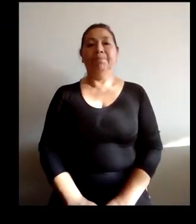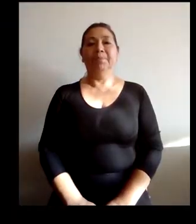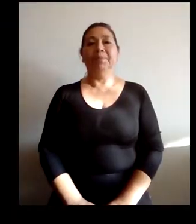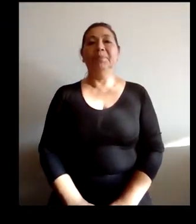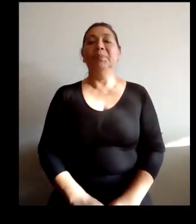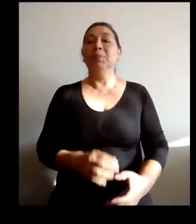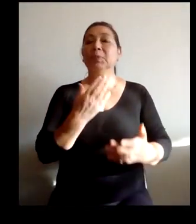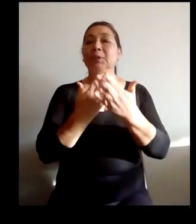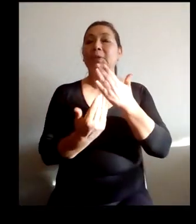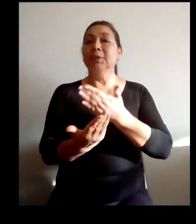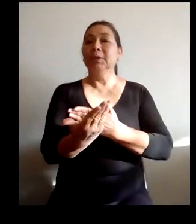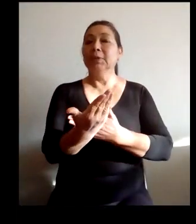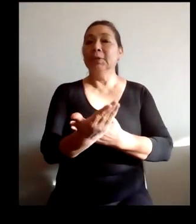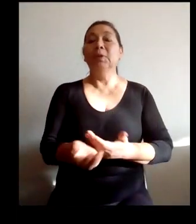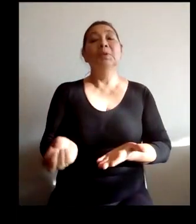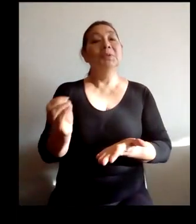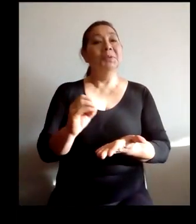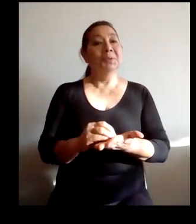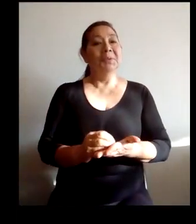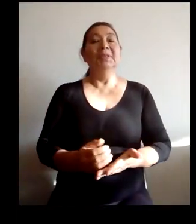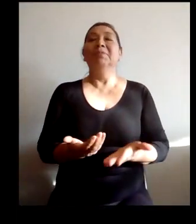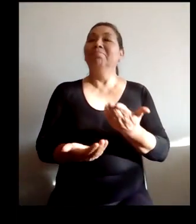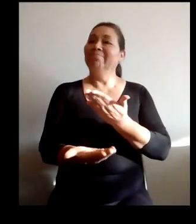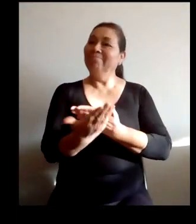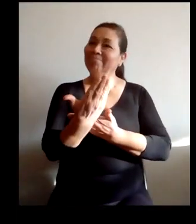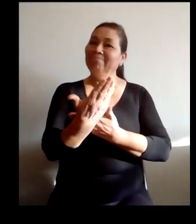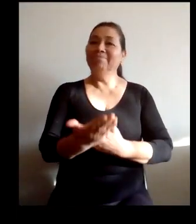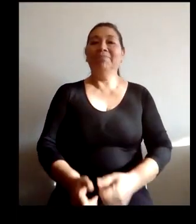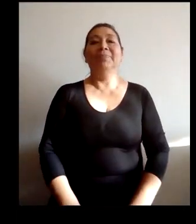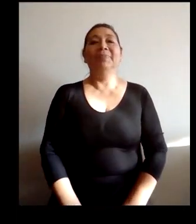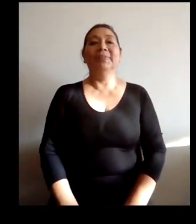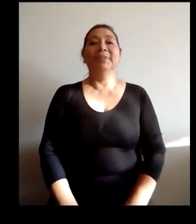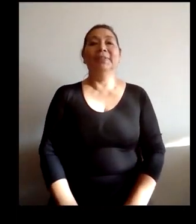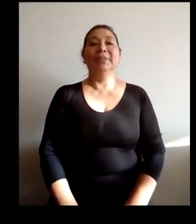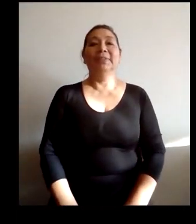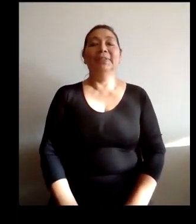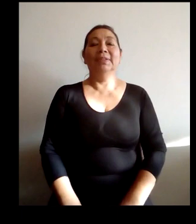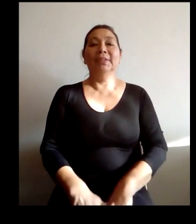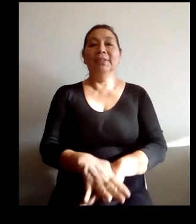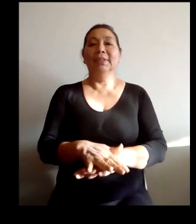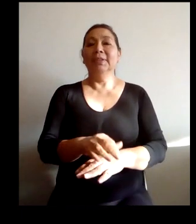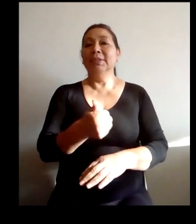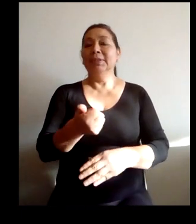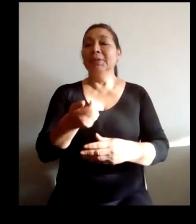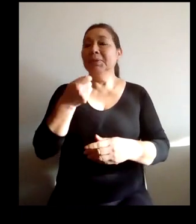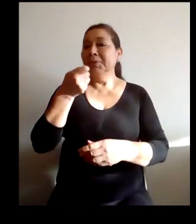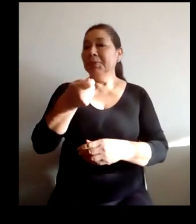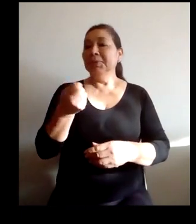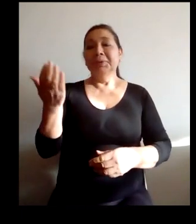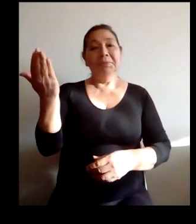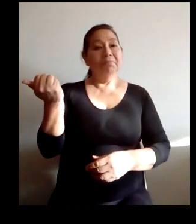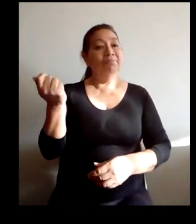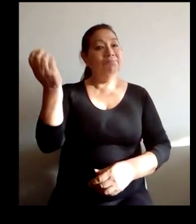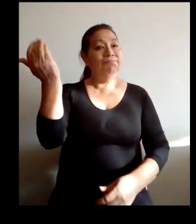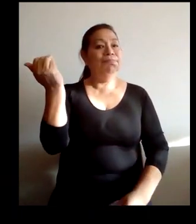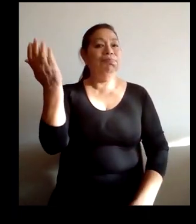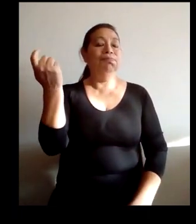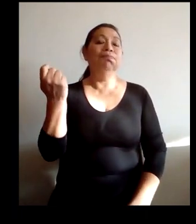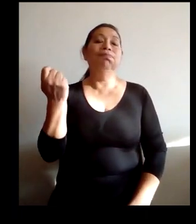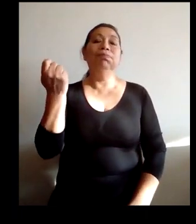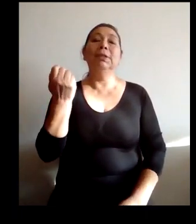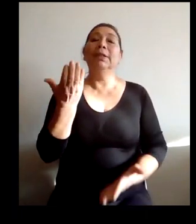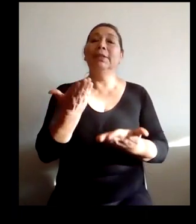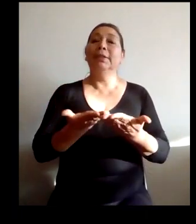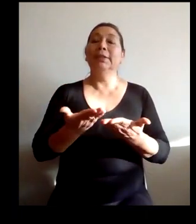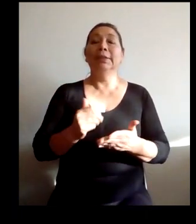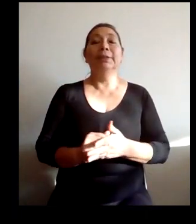Señores magistrados, buenos días. Nuevamente buenos días. Igual, por la presencia también se solicita el otorgamiento de una pensión de invalidez por enfermedad